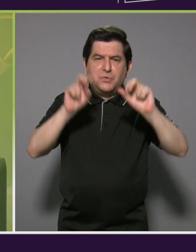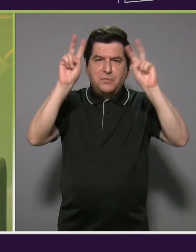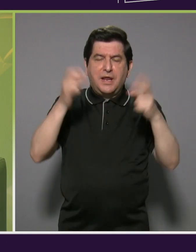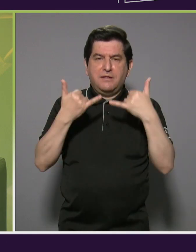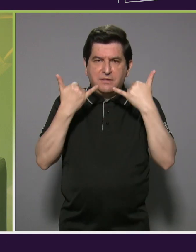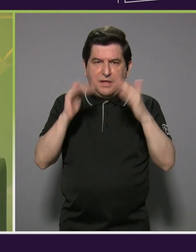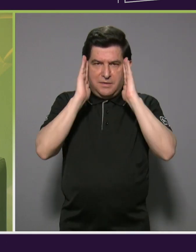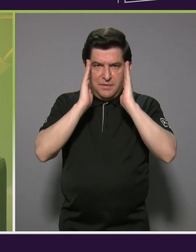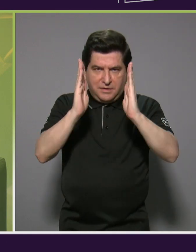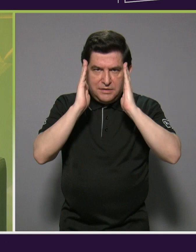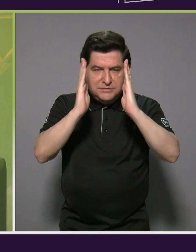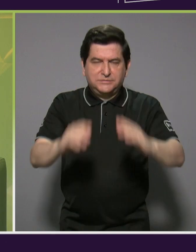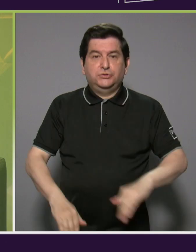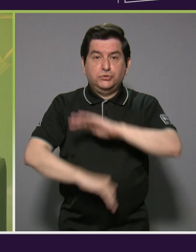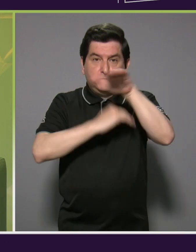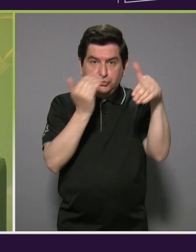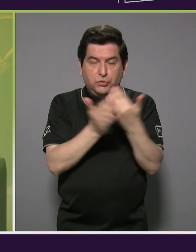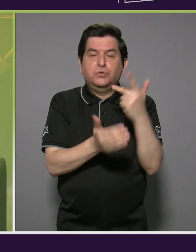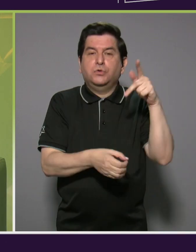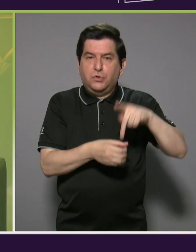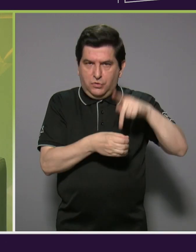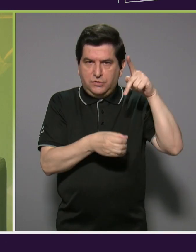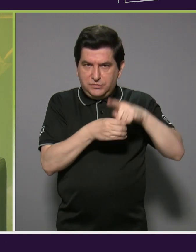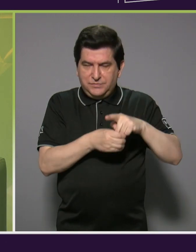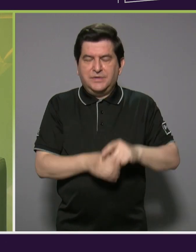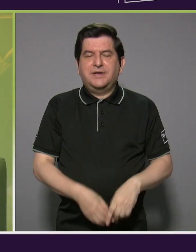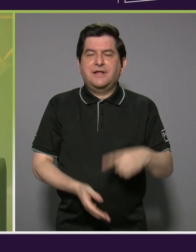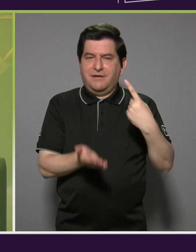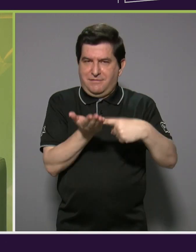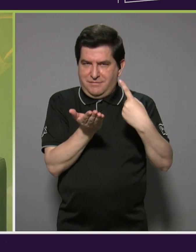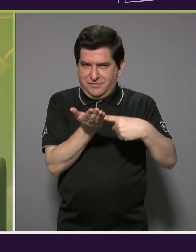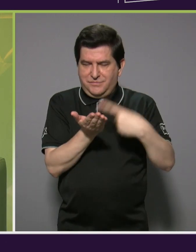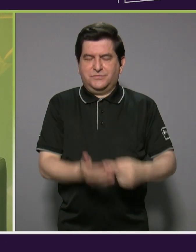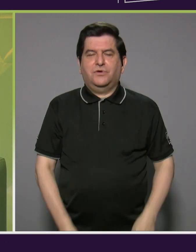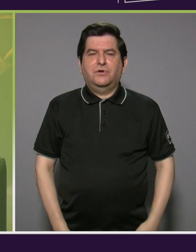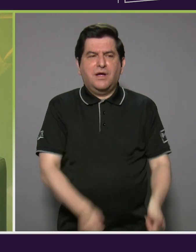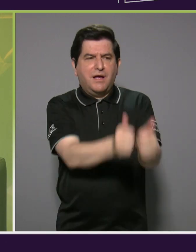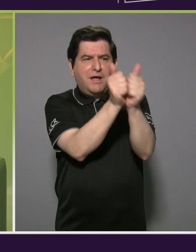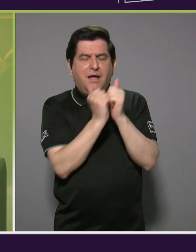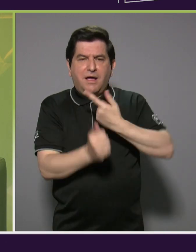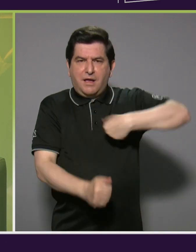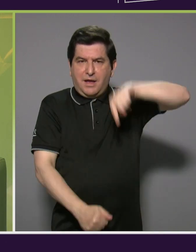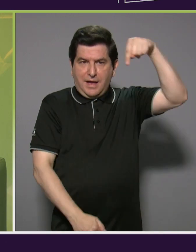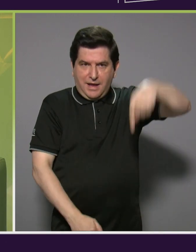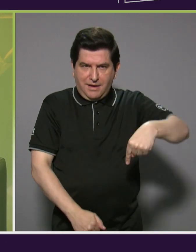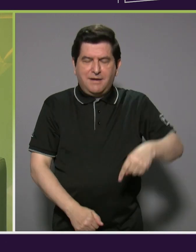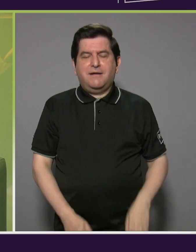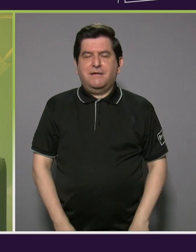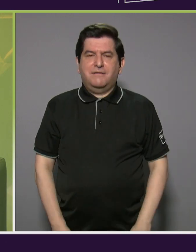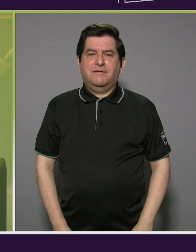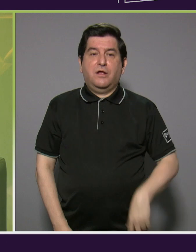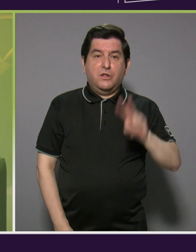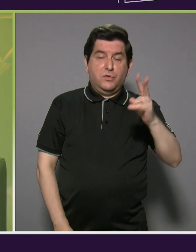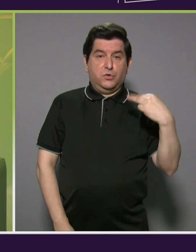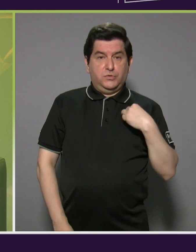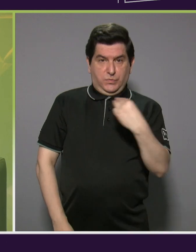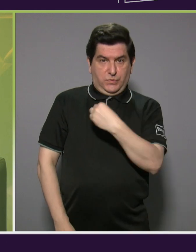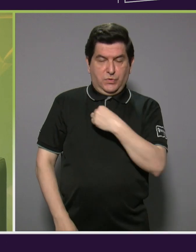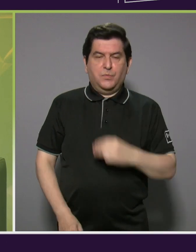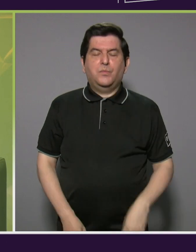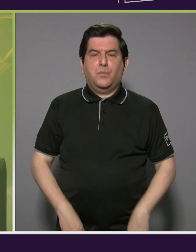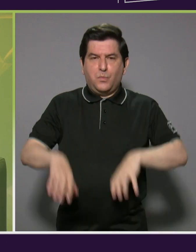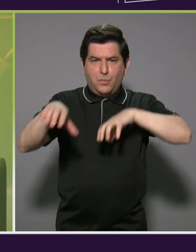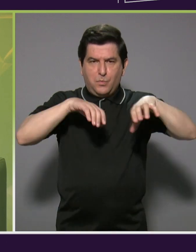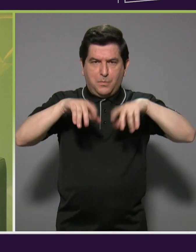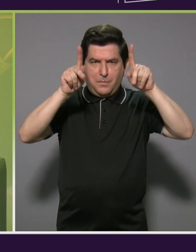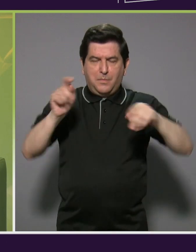actualidad para que todos seamos parte de esta discusión. Nos acompañan hoy acá en el estudio dos integrantes del Movimiento de Personas